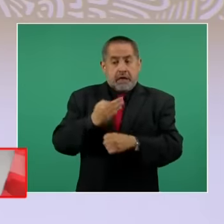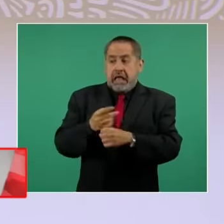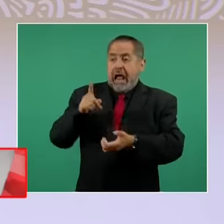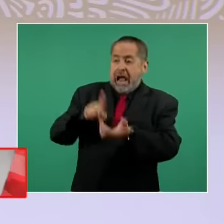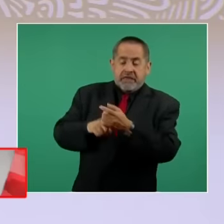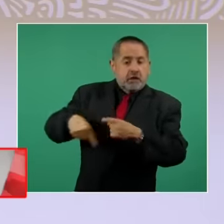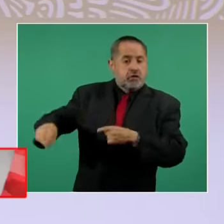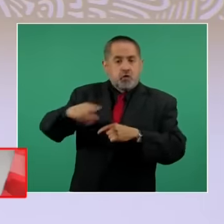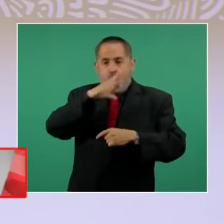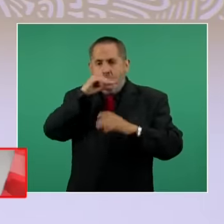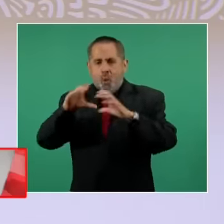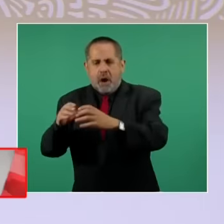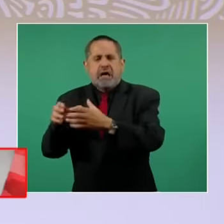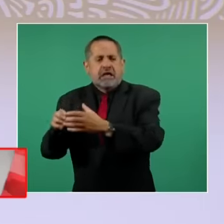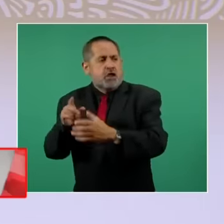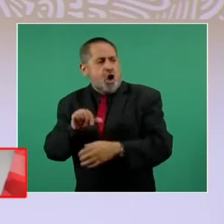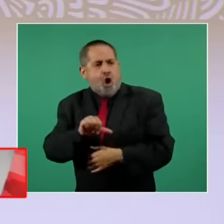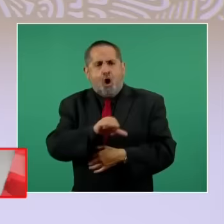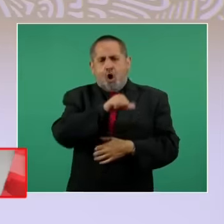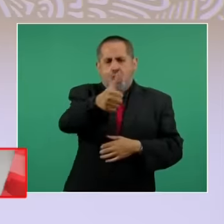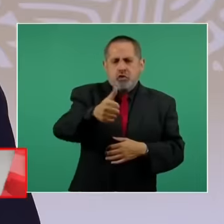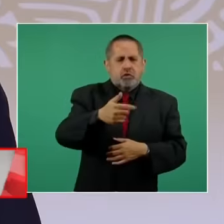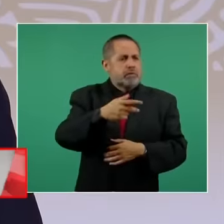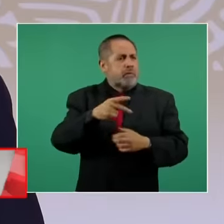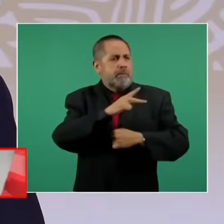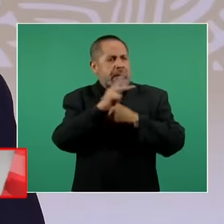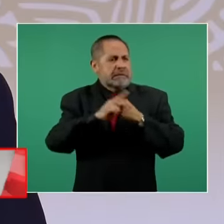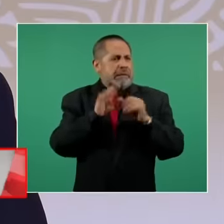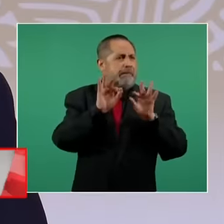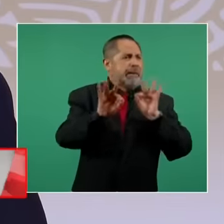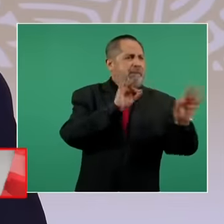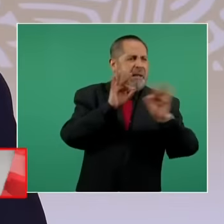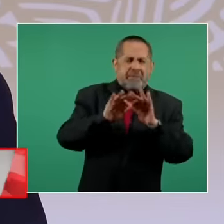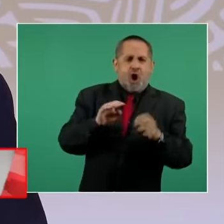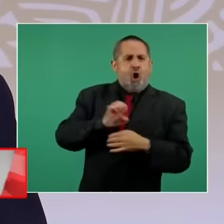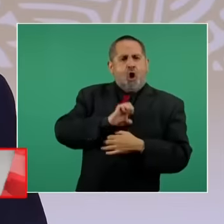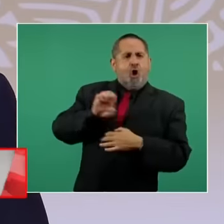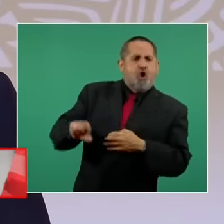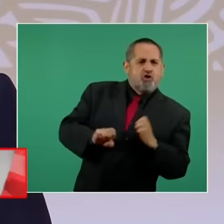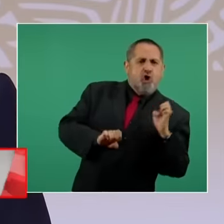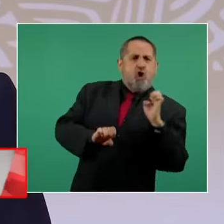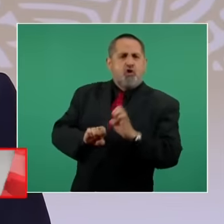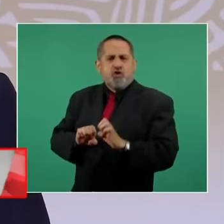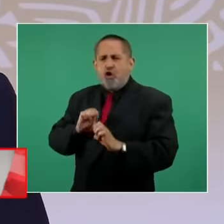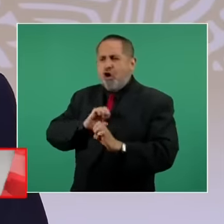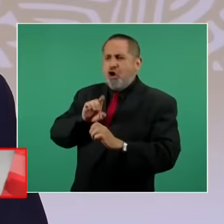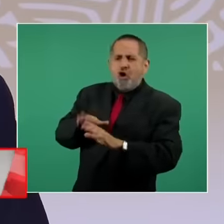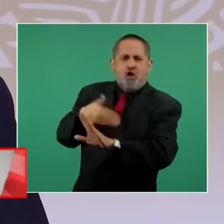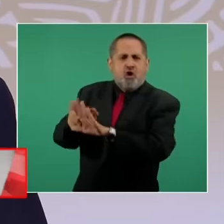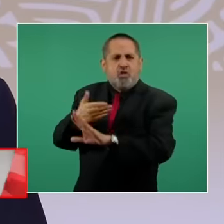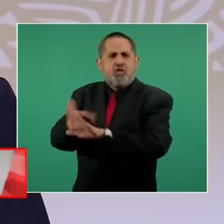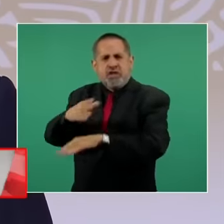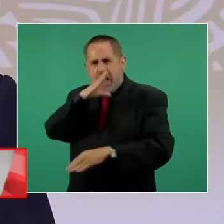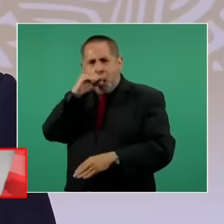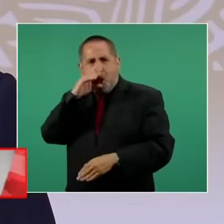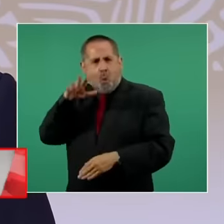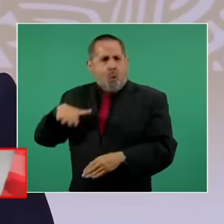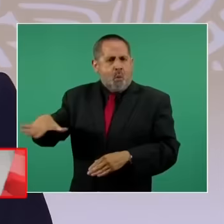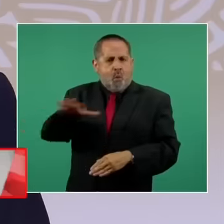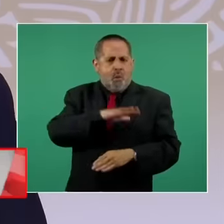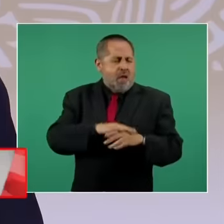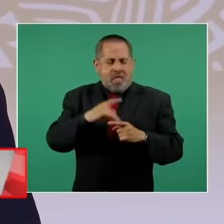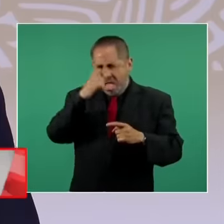agresiva campaña de odio, desinformación, manipulación y mentiras montadas sobre las más diversas e